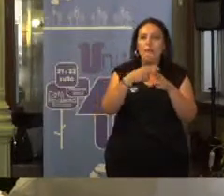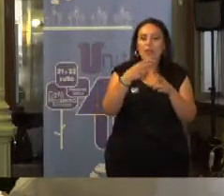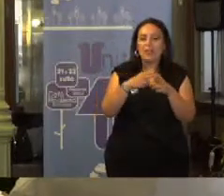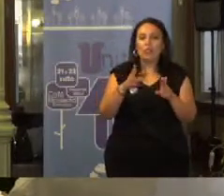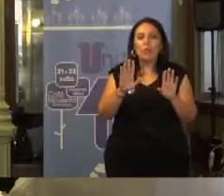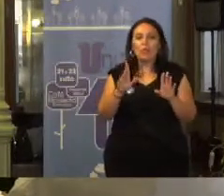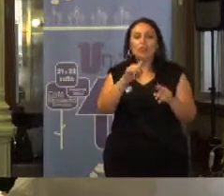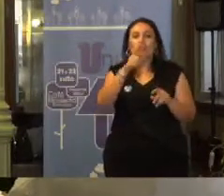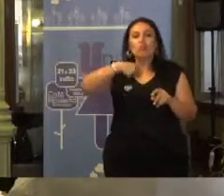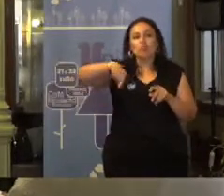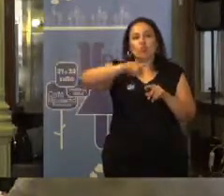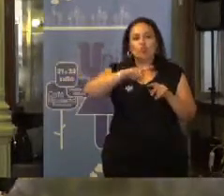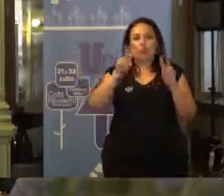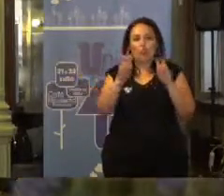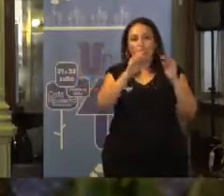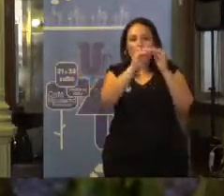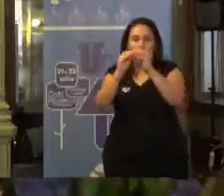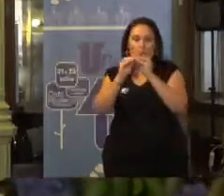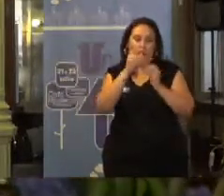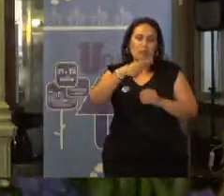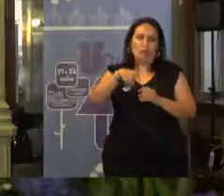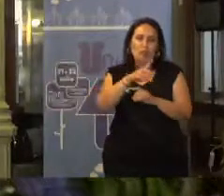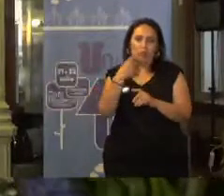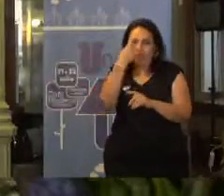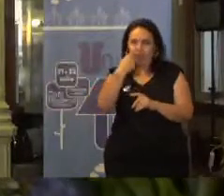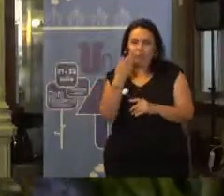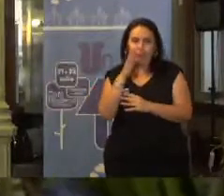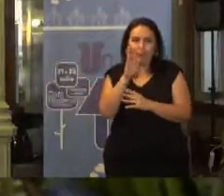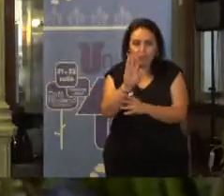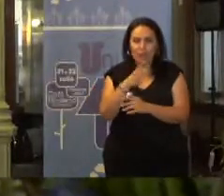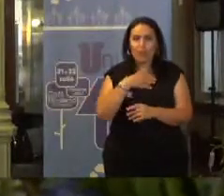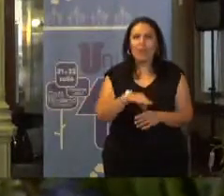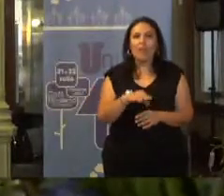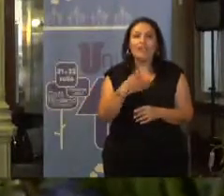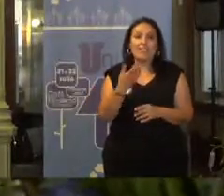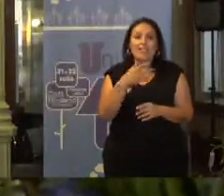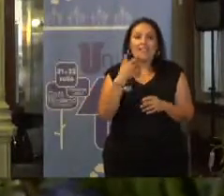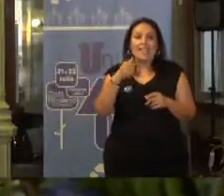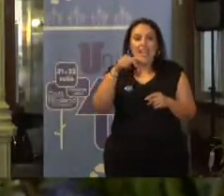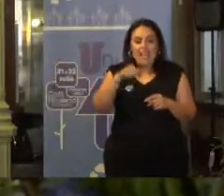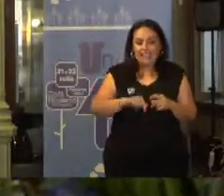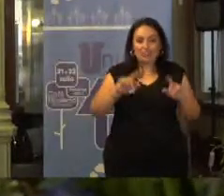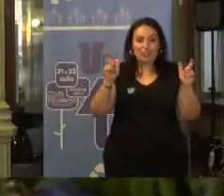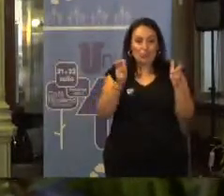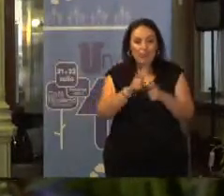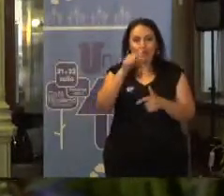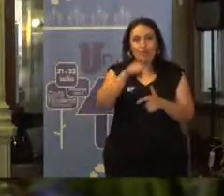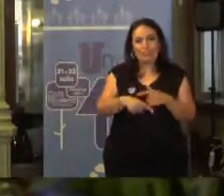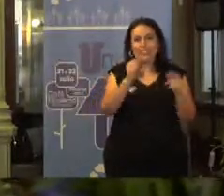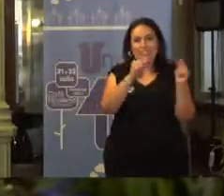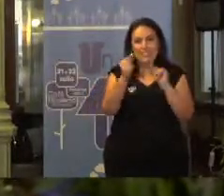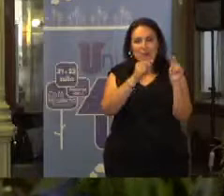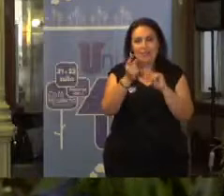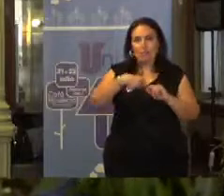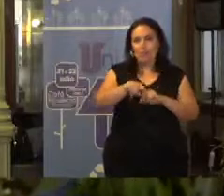sí, quizáis podemos enfrontalas. É iso que pretendemos con esta serie de charlas, de encontros, buscar